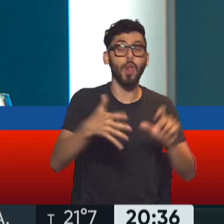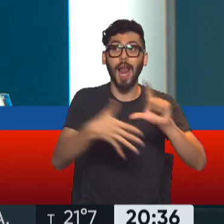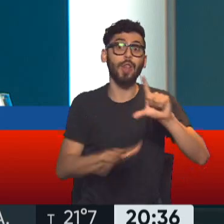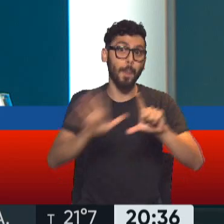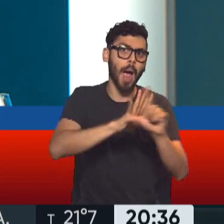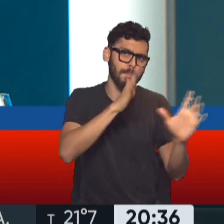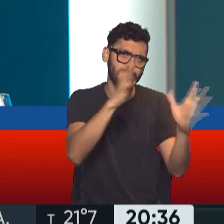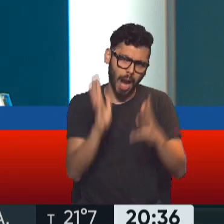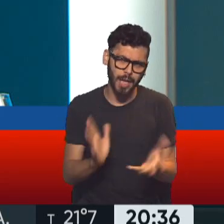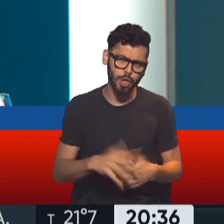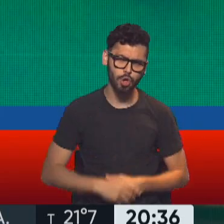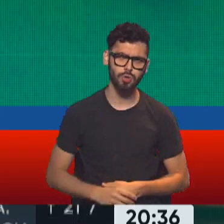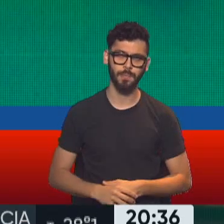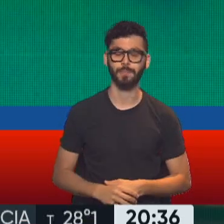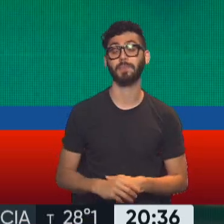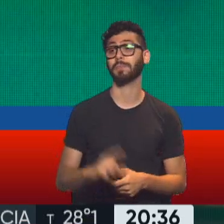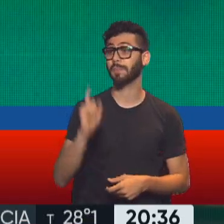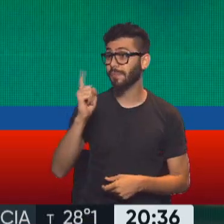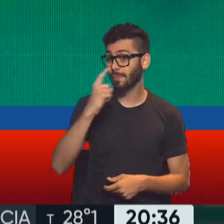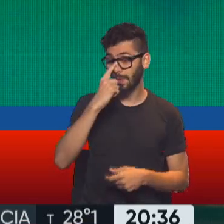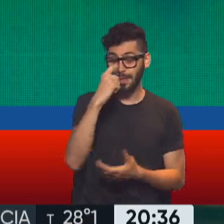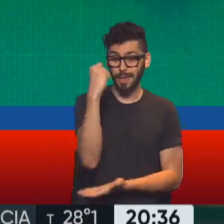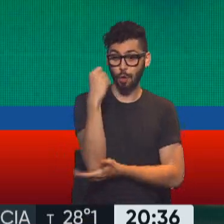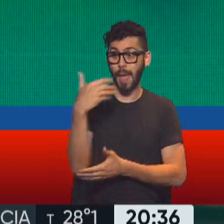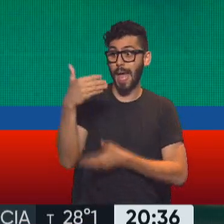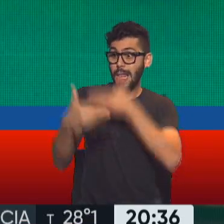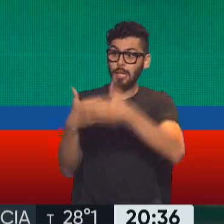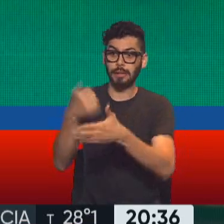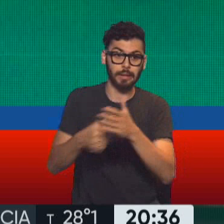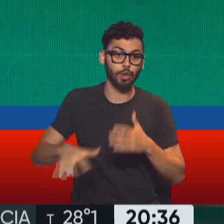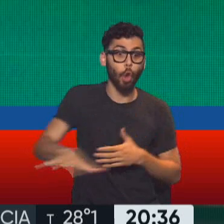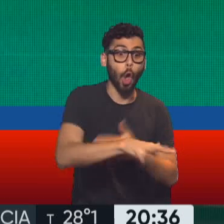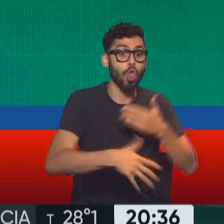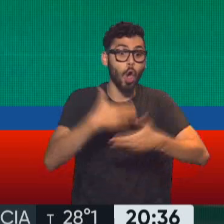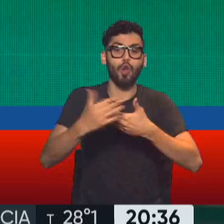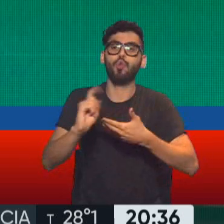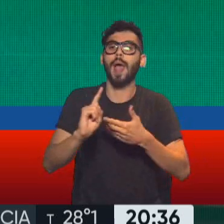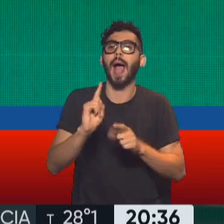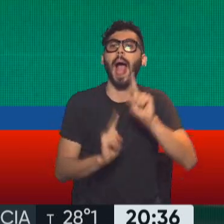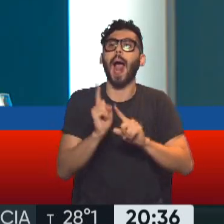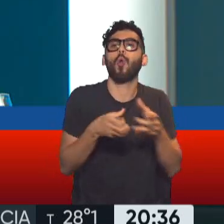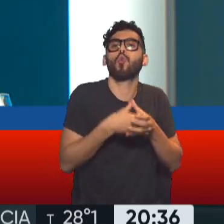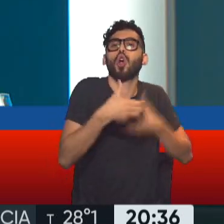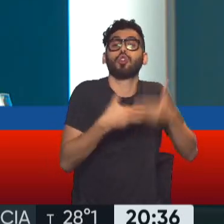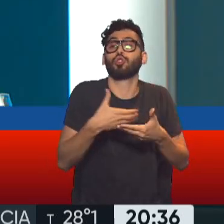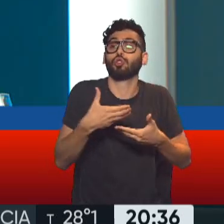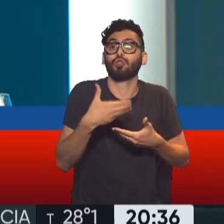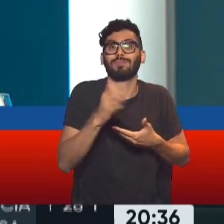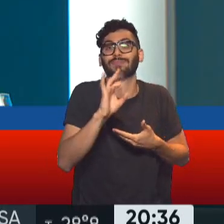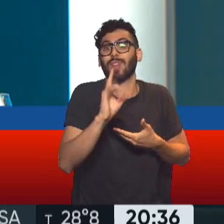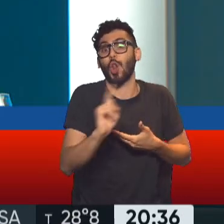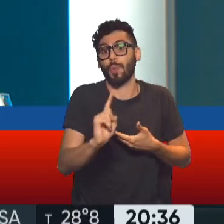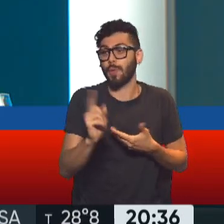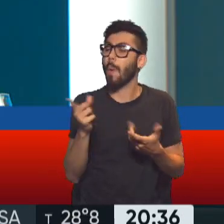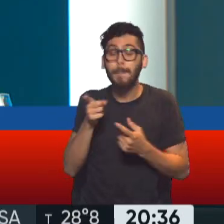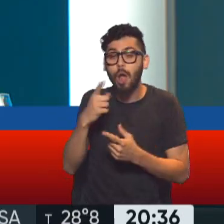latinoamericano. Y aparte el desafío de que el crecimiento económico llegue a todos, no sea para un par, ¿no? Para los sectores concentrados. Para eso necesitas tener un Estado